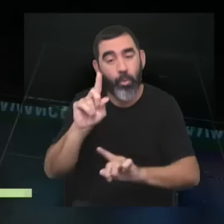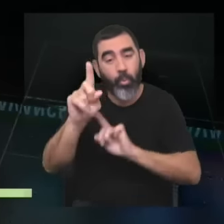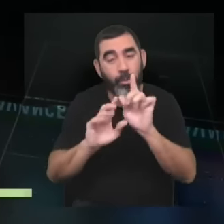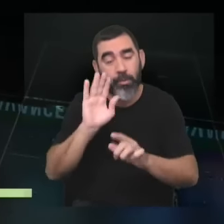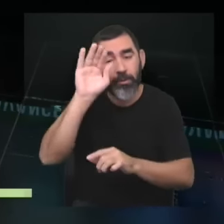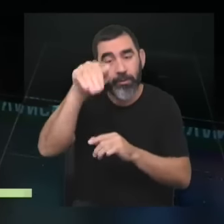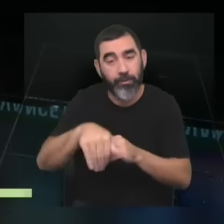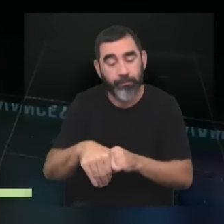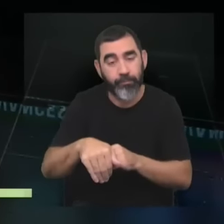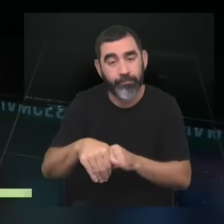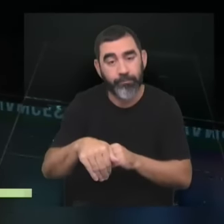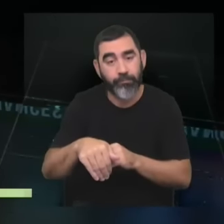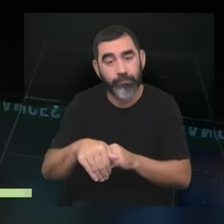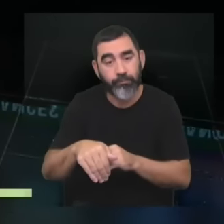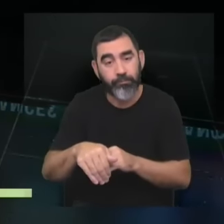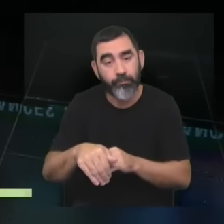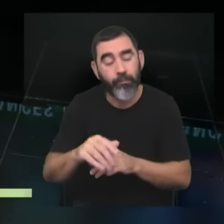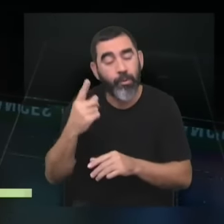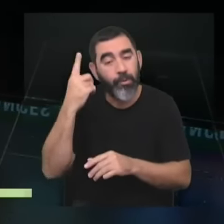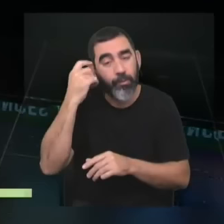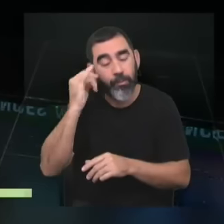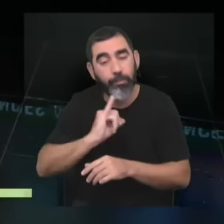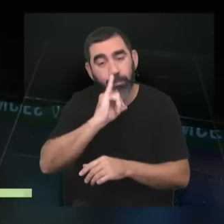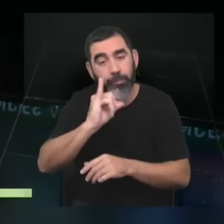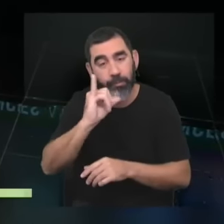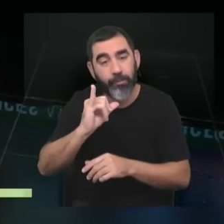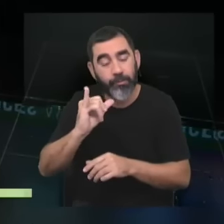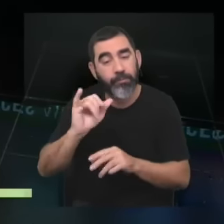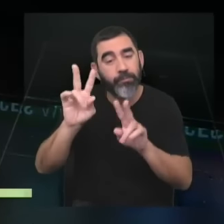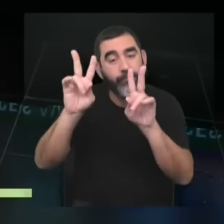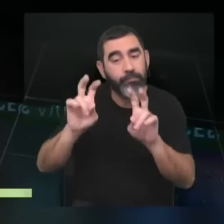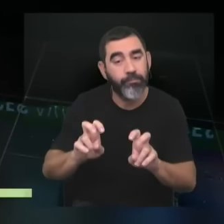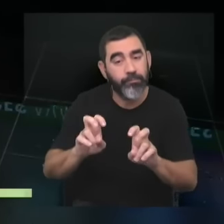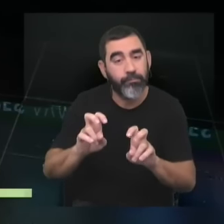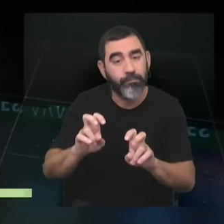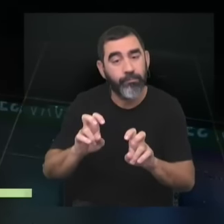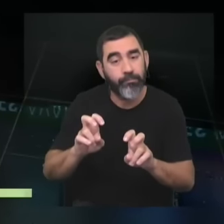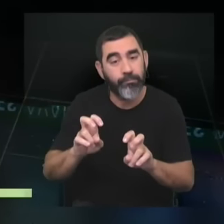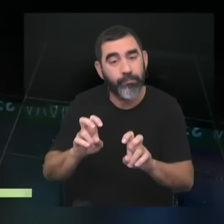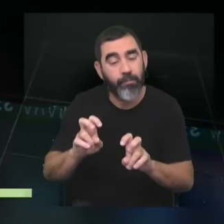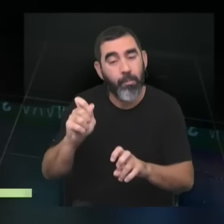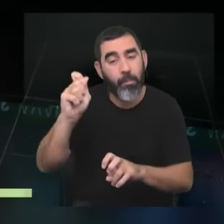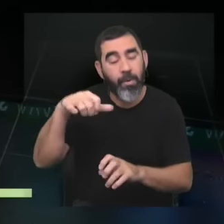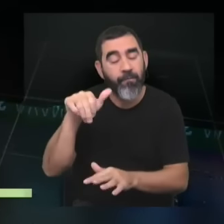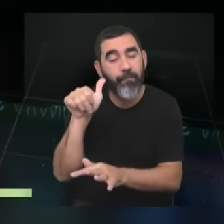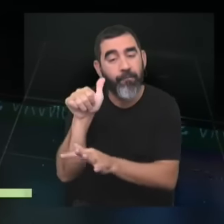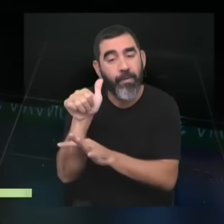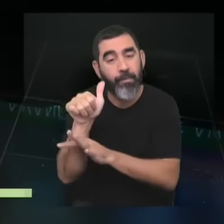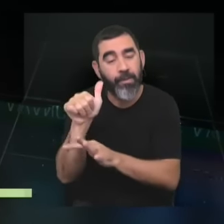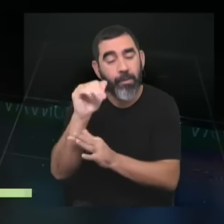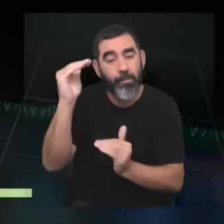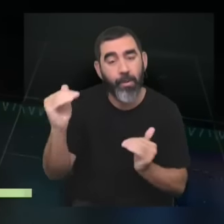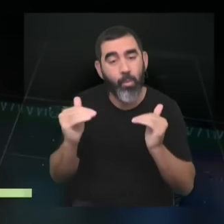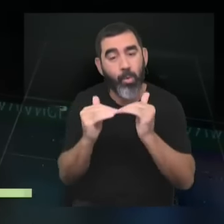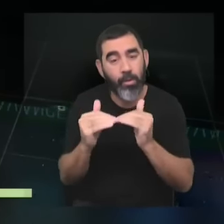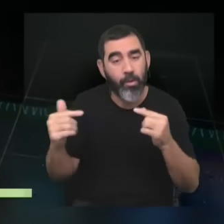de la república para que cuente su experiencia con respecto a la implementación de un plan feminista para la igualdad y